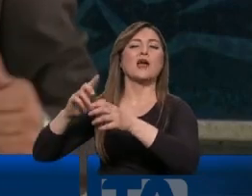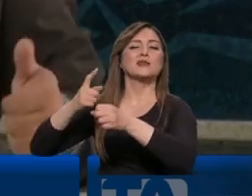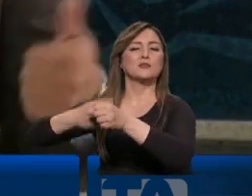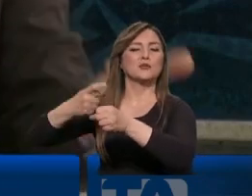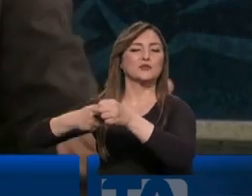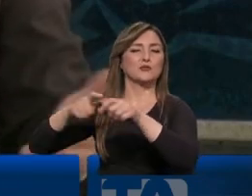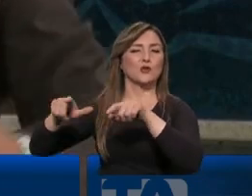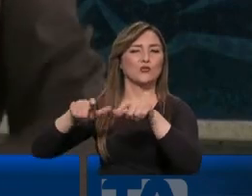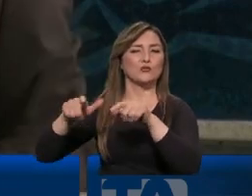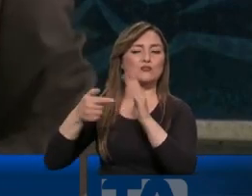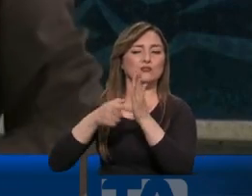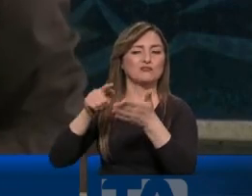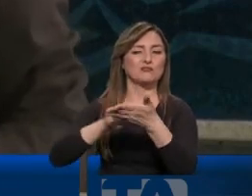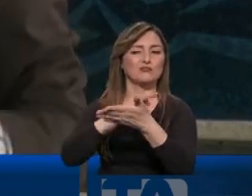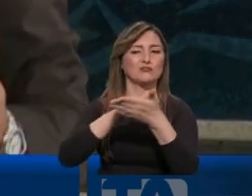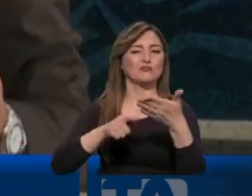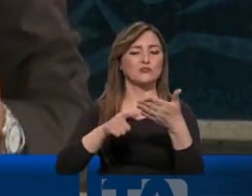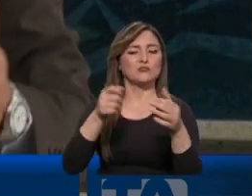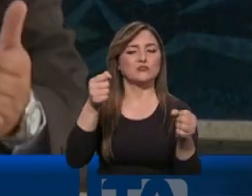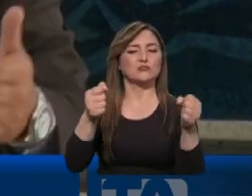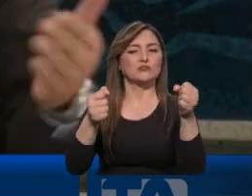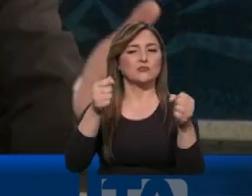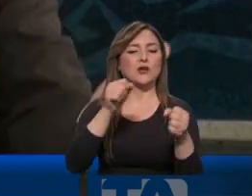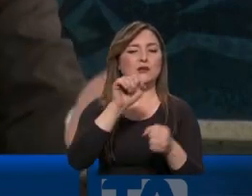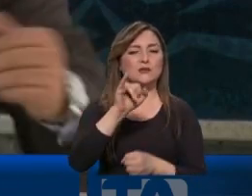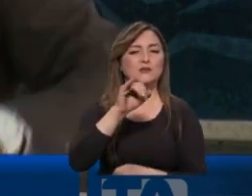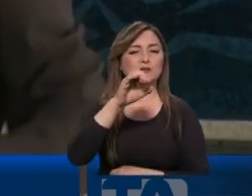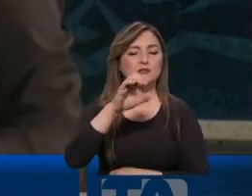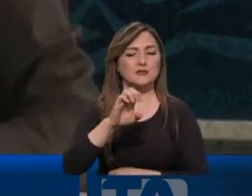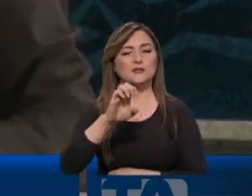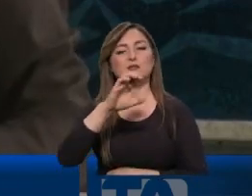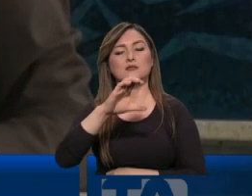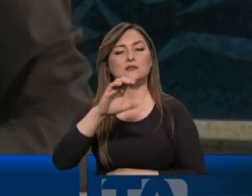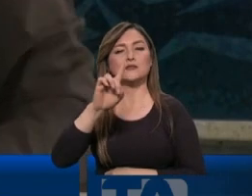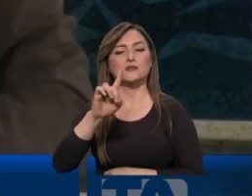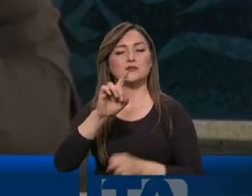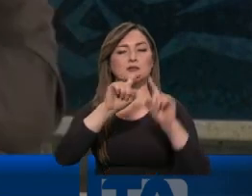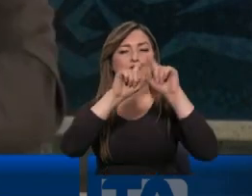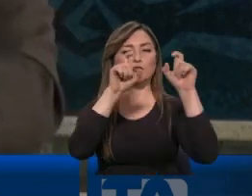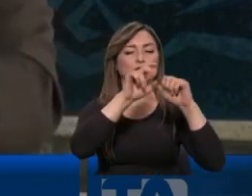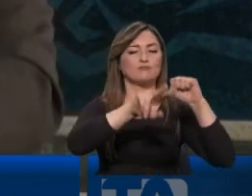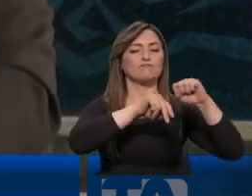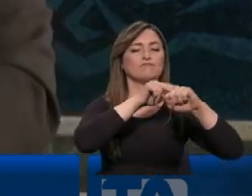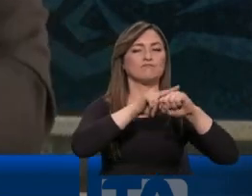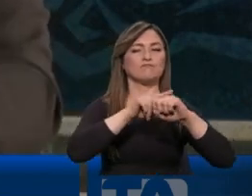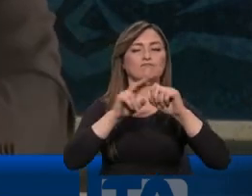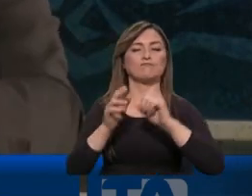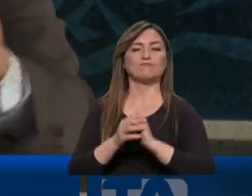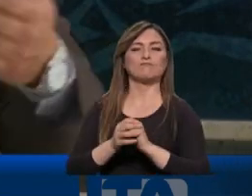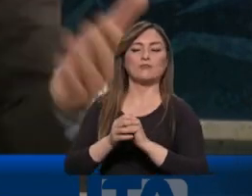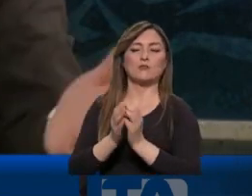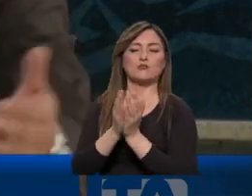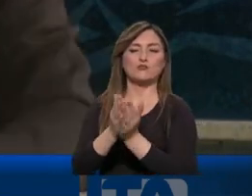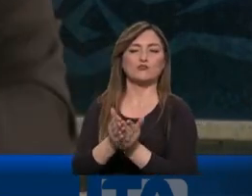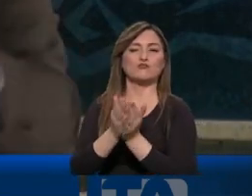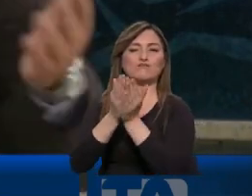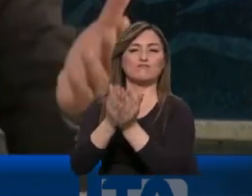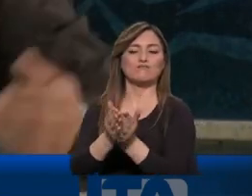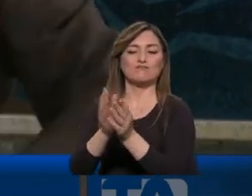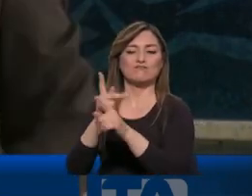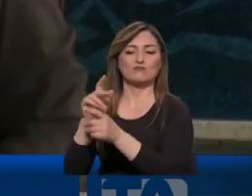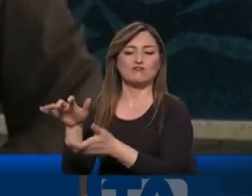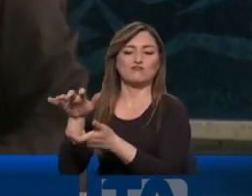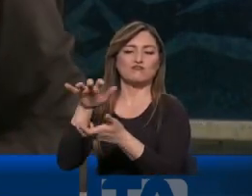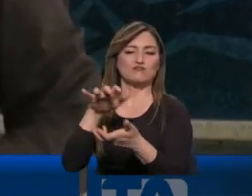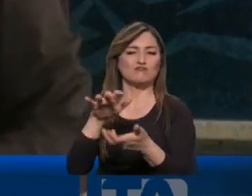transporte, se propenderá a la eliminación del ISD para las empresas nacionales, así como para las navieras y de carga. Todo